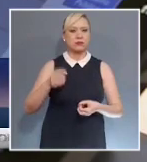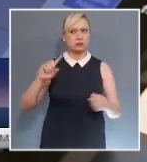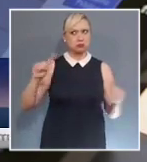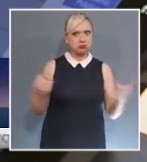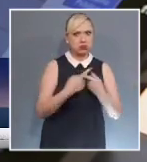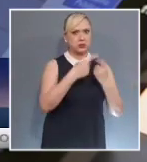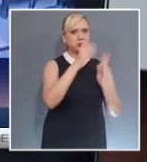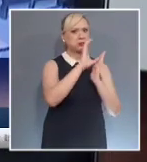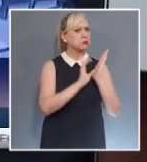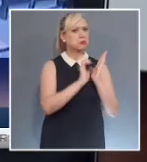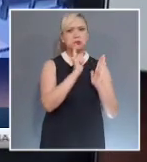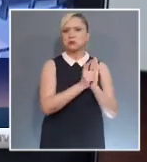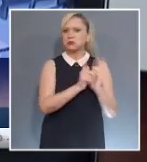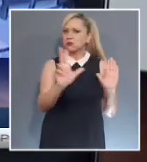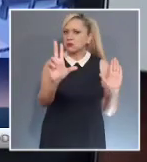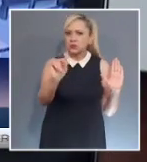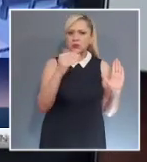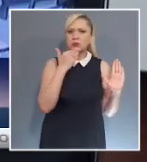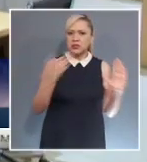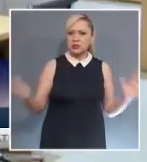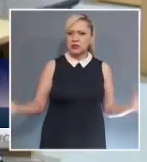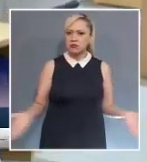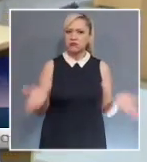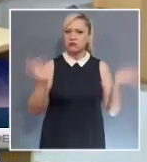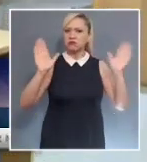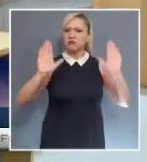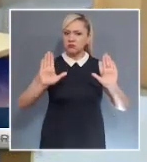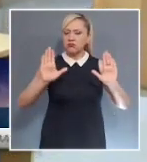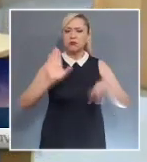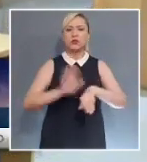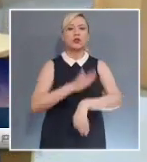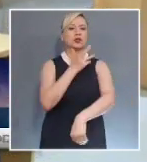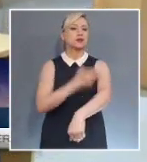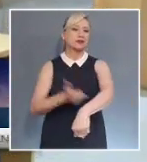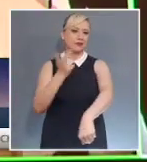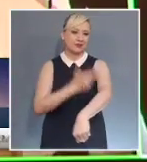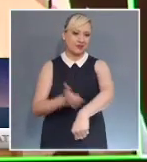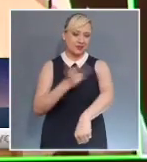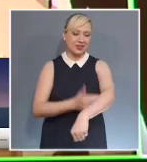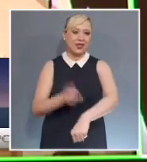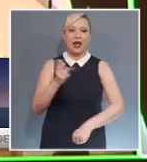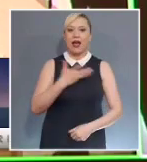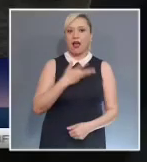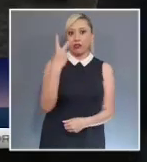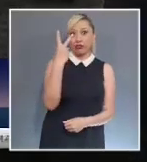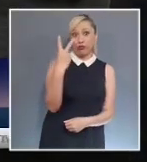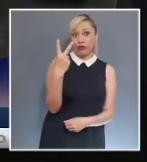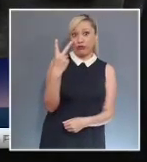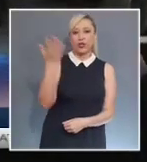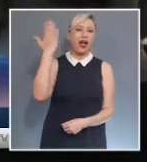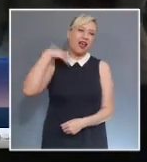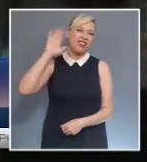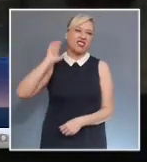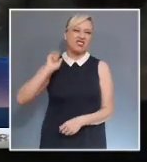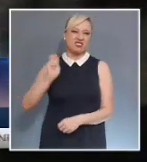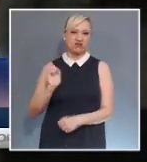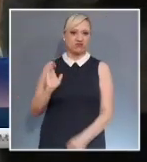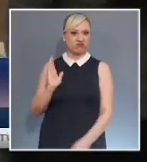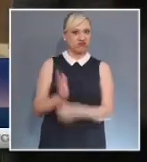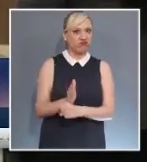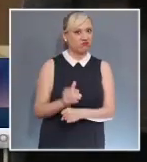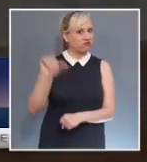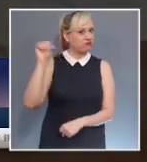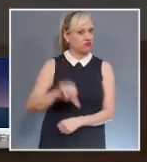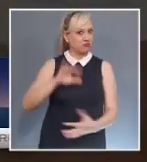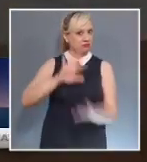abreviado en asuntos tramitados bajo el sistema procesal mixto o inquisitivo situación que no viola derechos